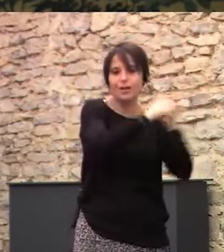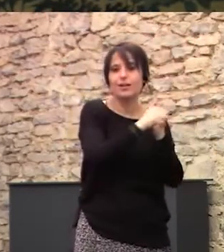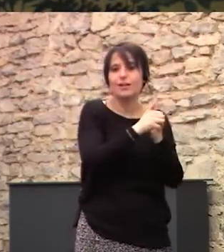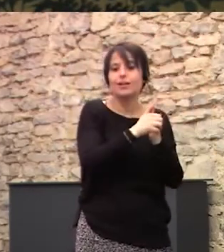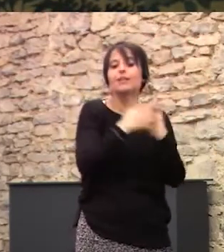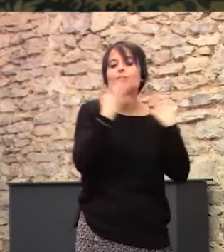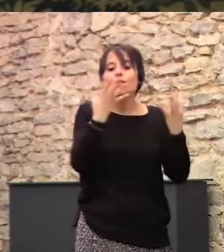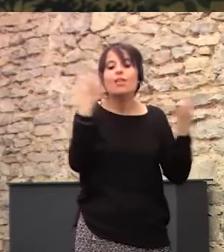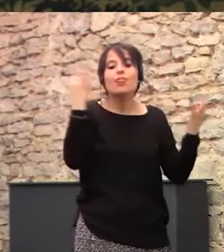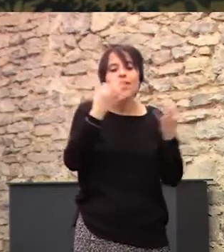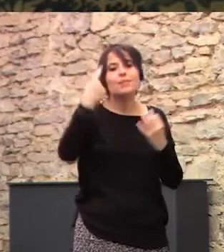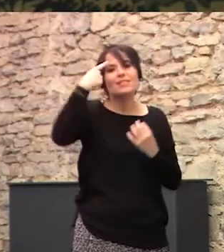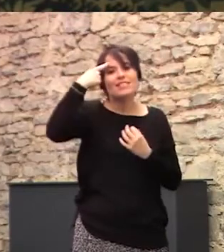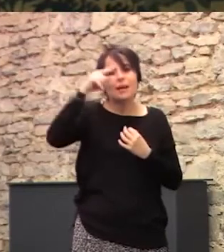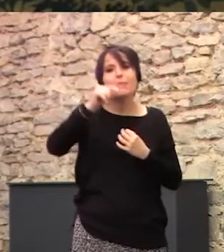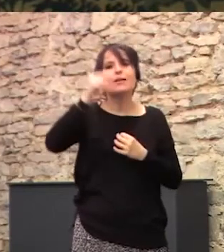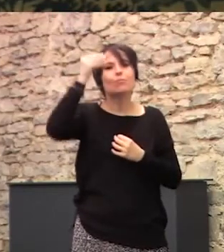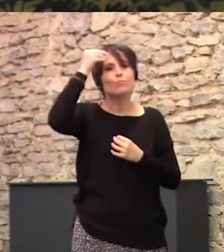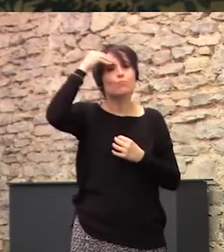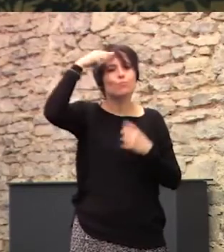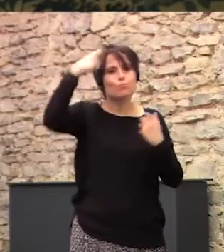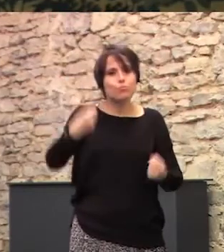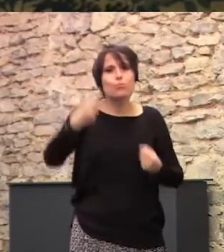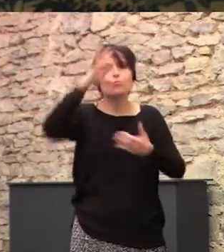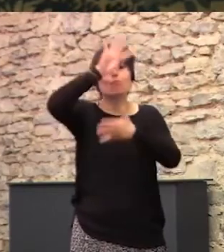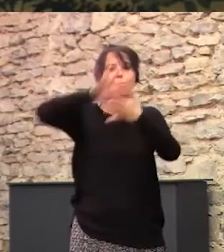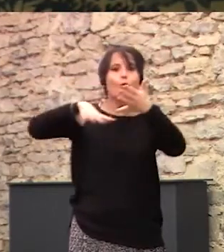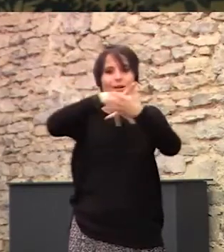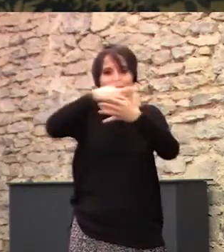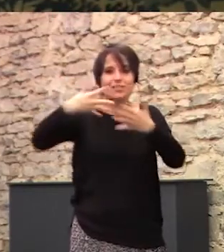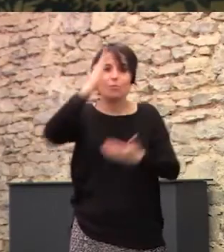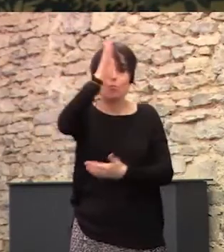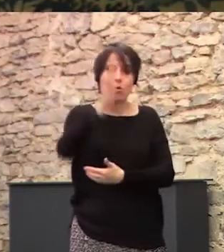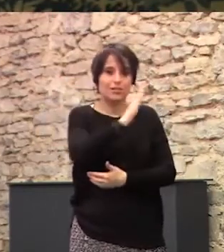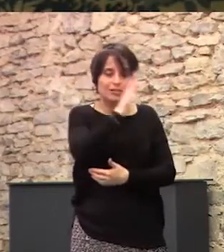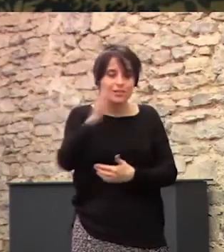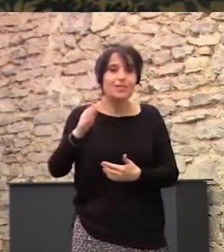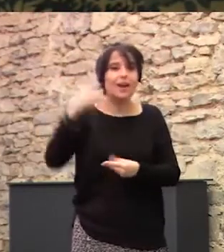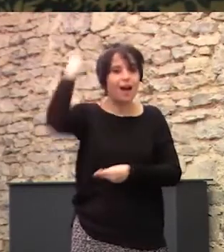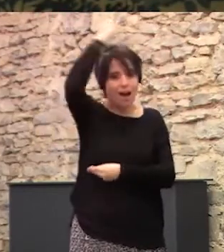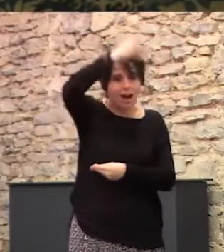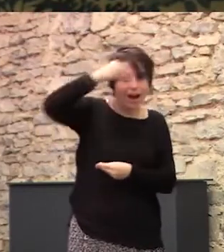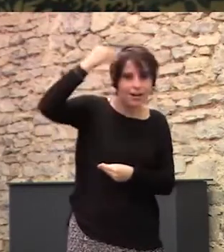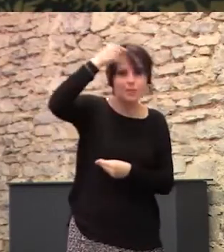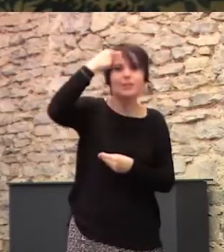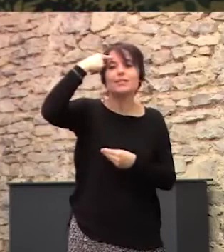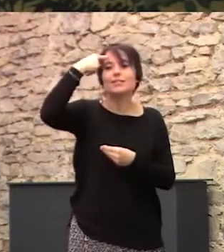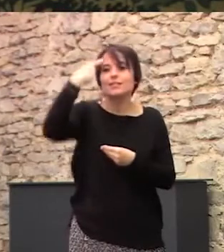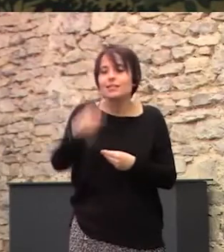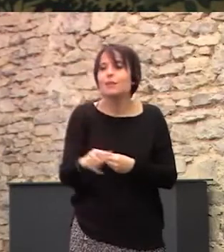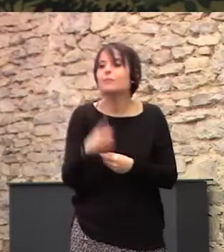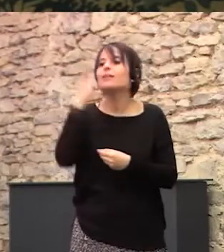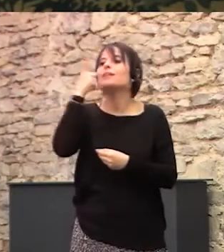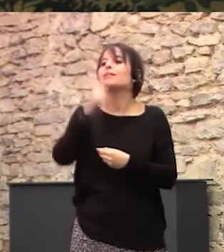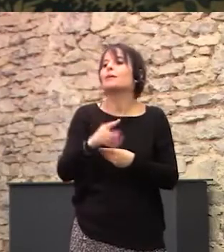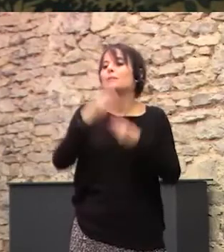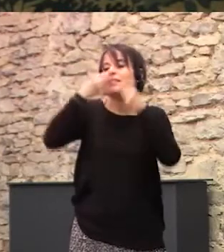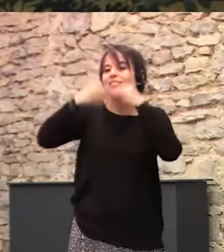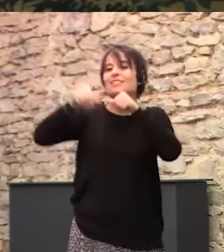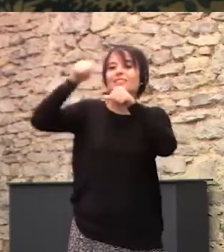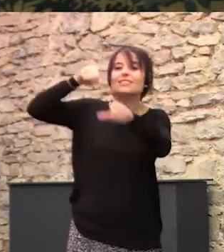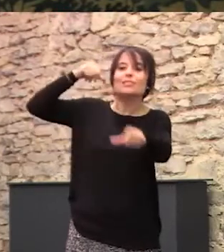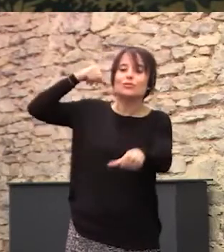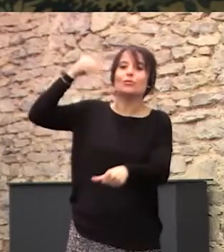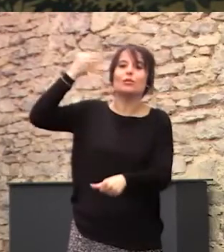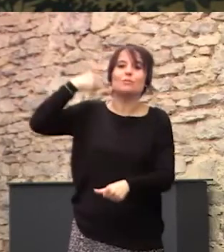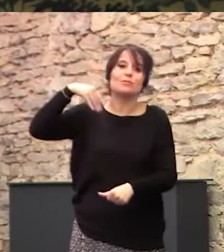tanto, hay que tener conocimiento también de la poesía árabe de aquel momento, conocimientos de la antropología, es